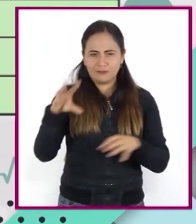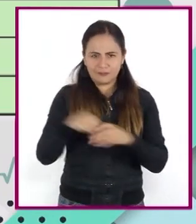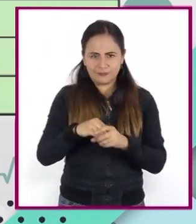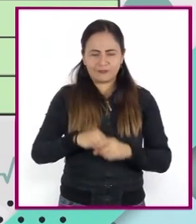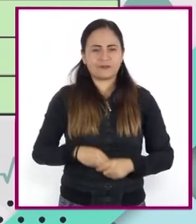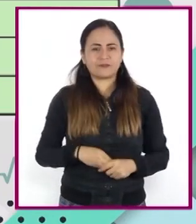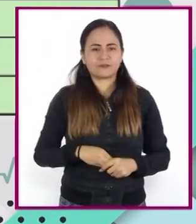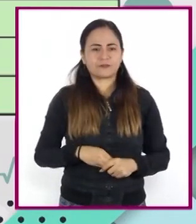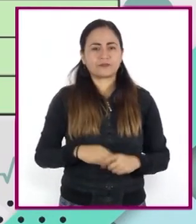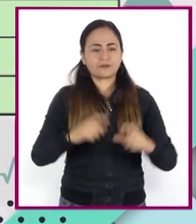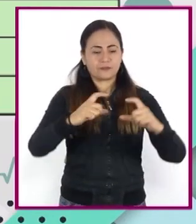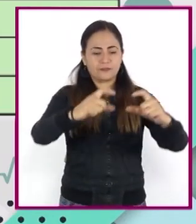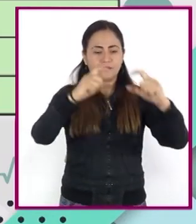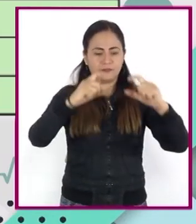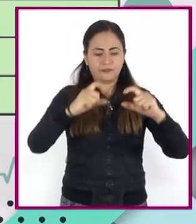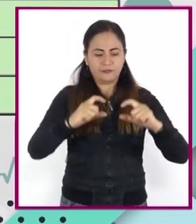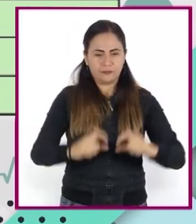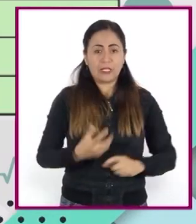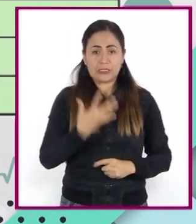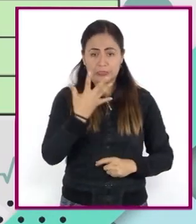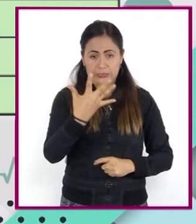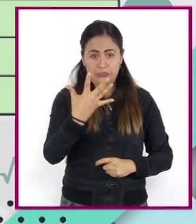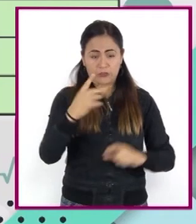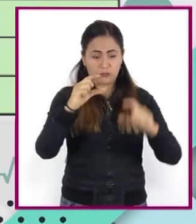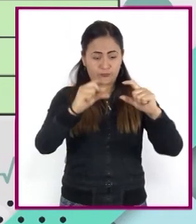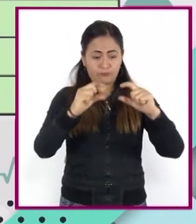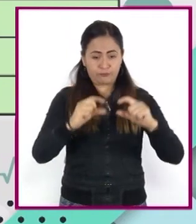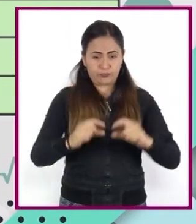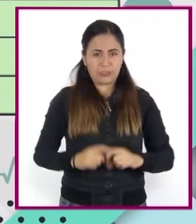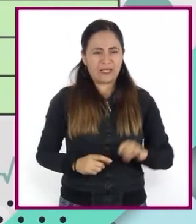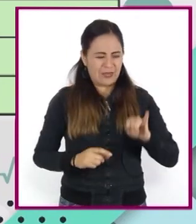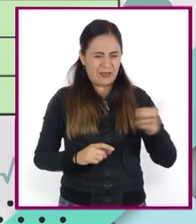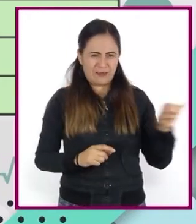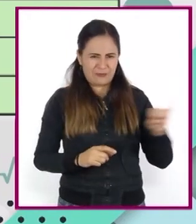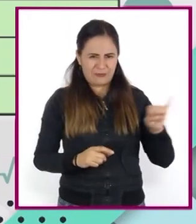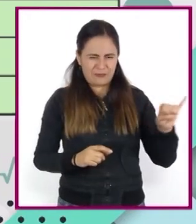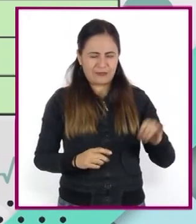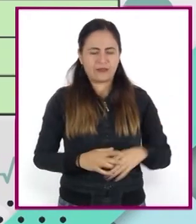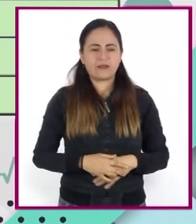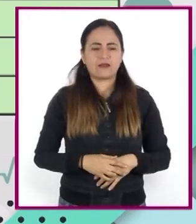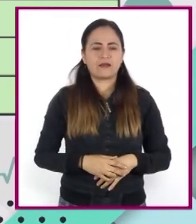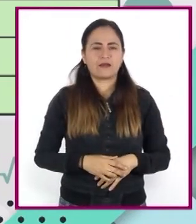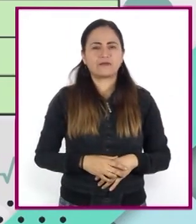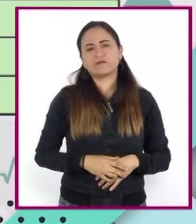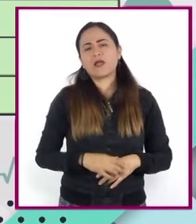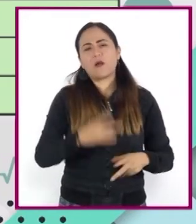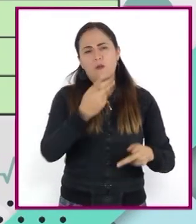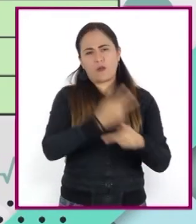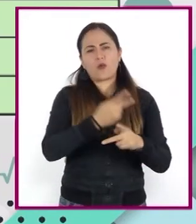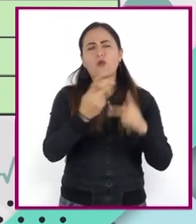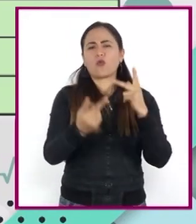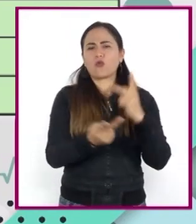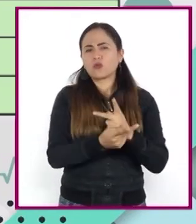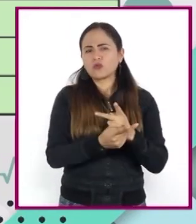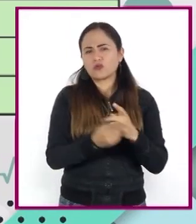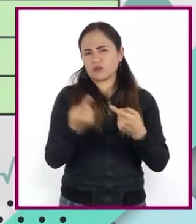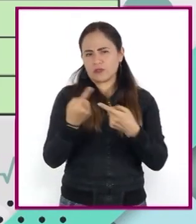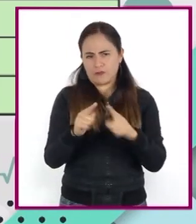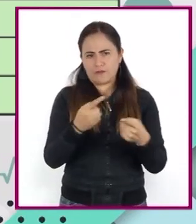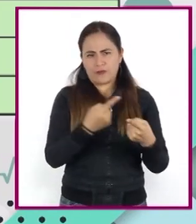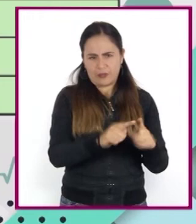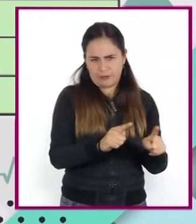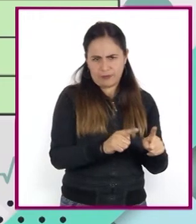5 renglones de la columna izquierda están cada una de las categorías de la encuesta: